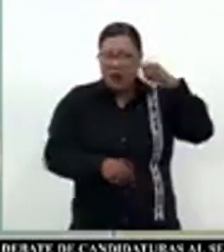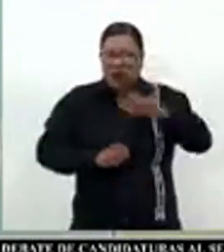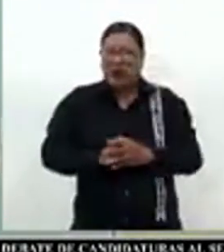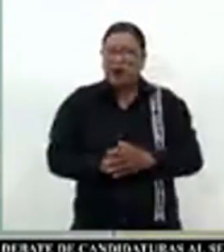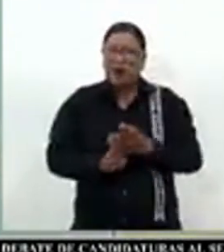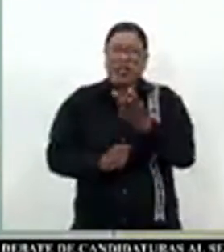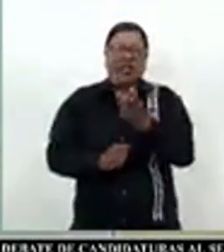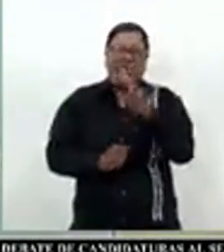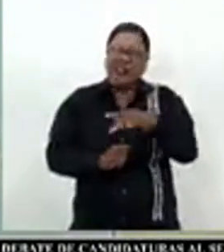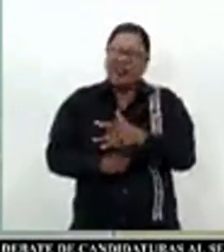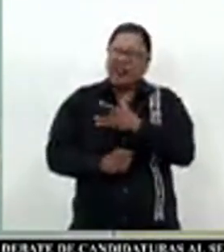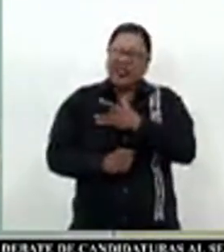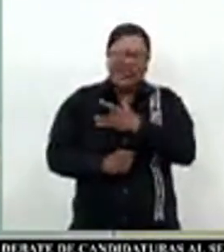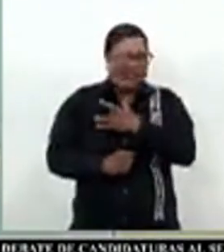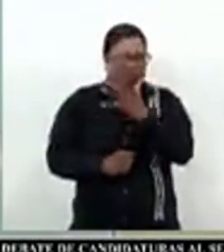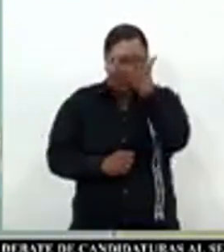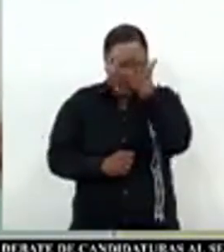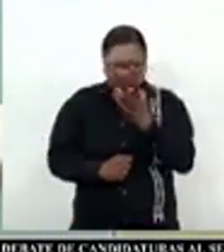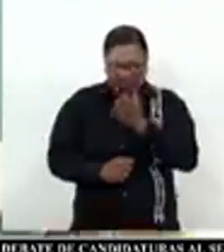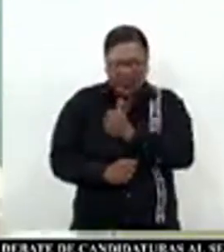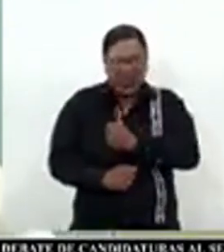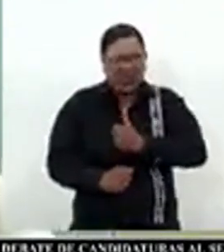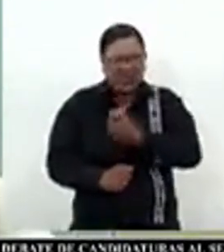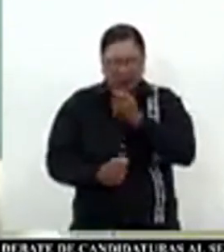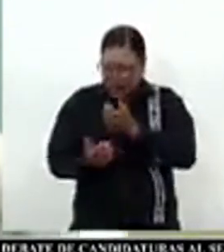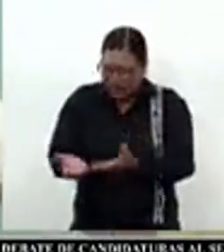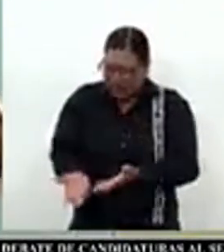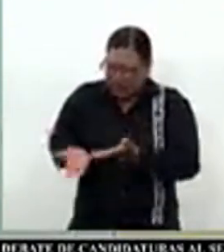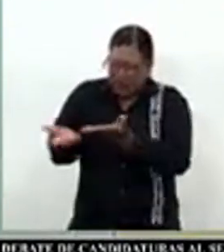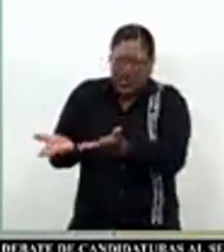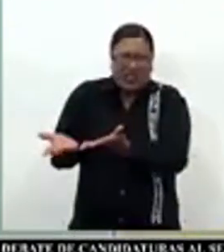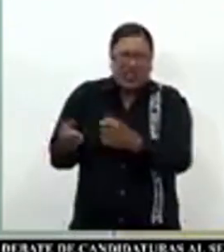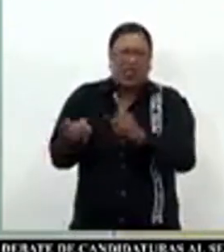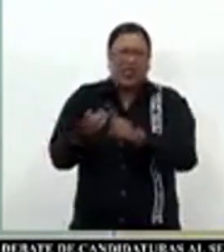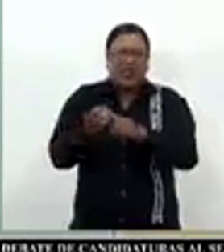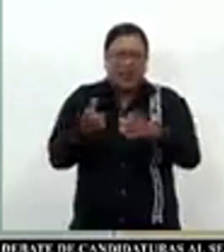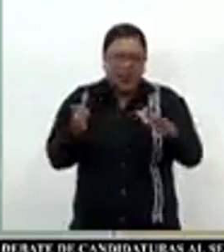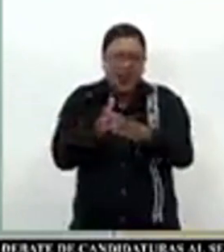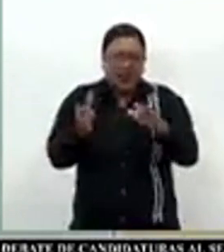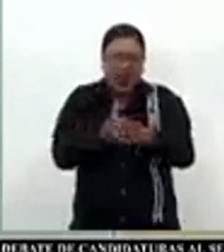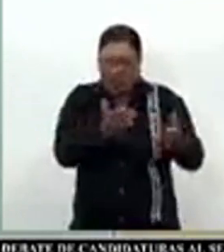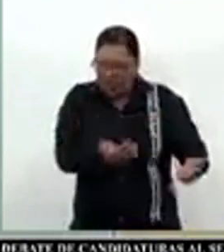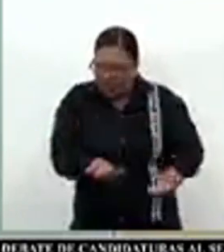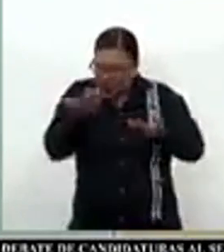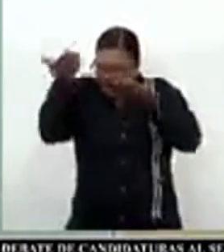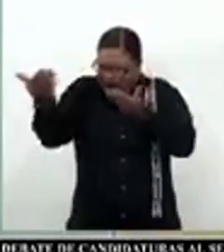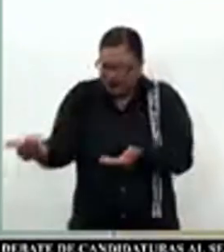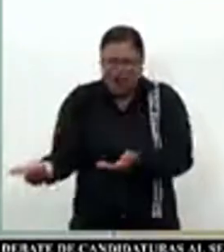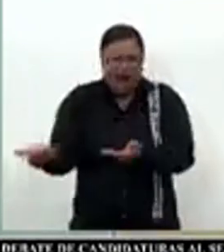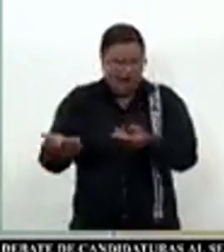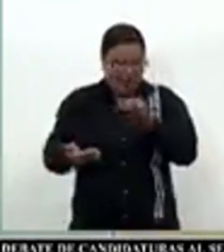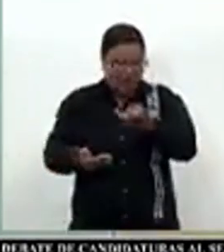una lástima ver cómo aquí un niño fue colocado en una caja de cartón. En esta